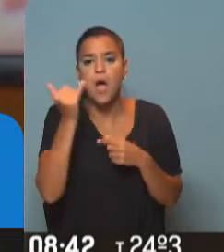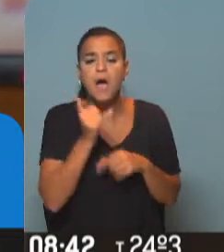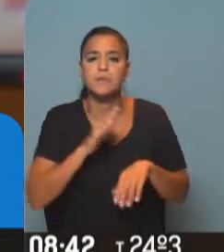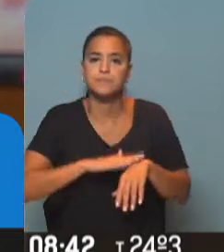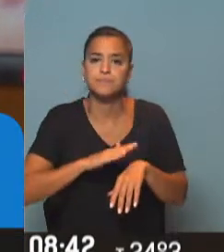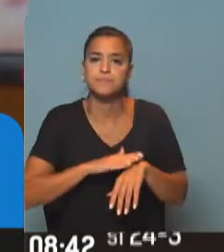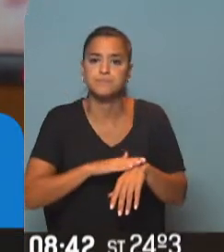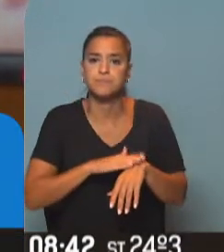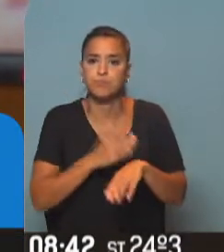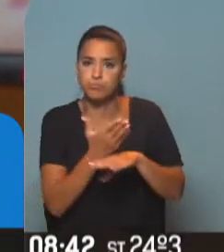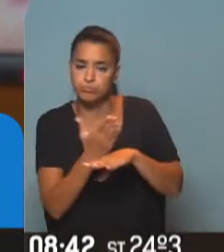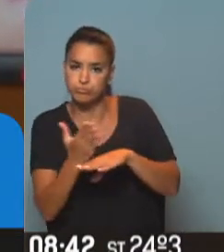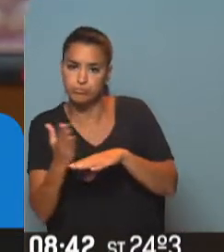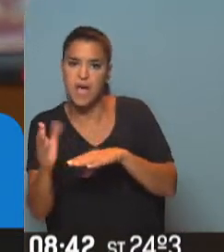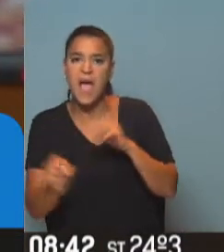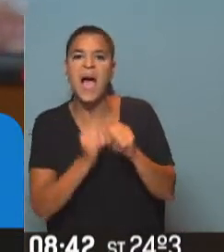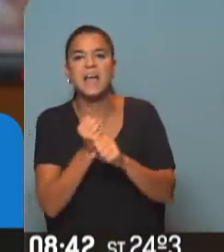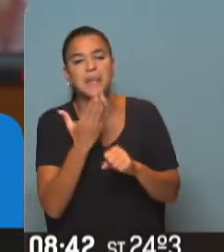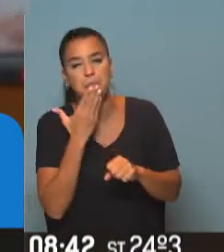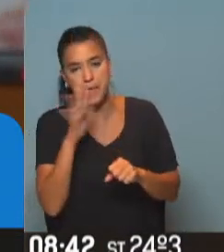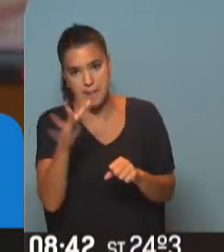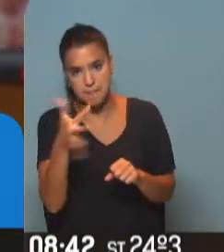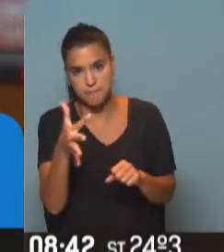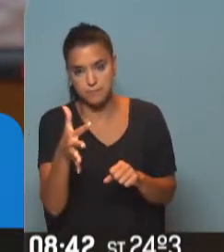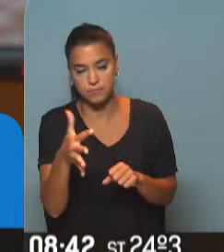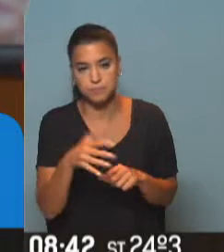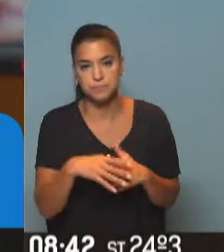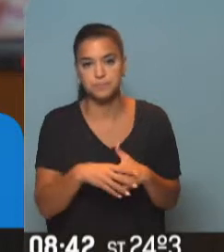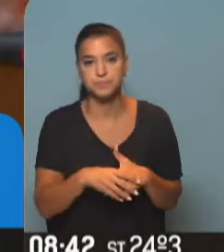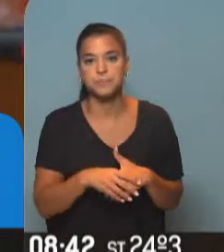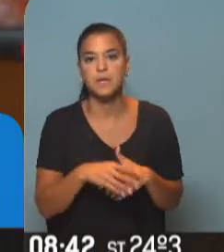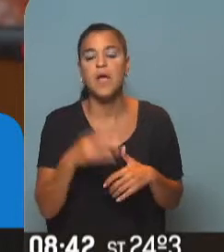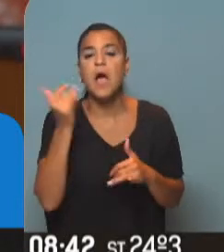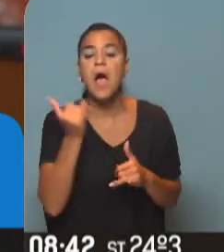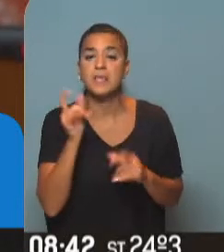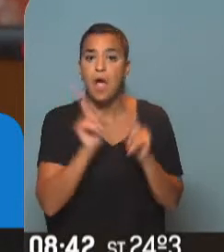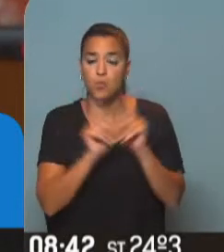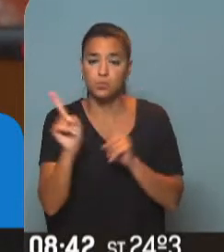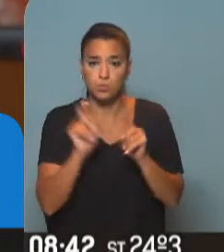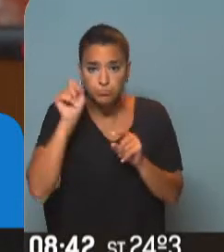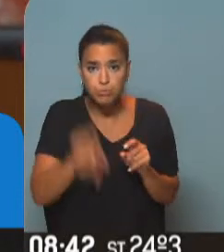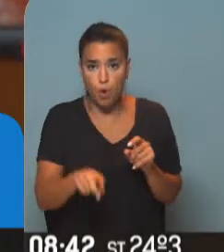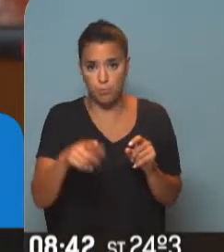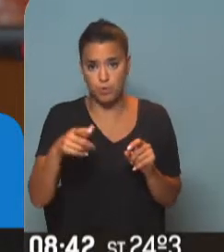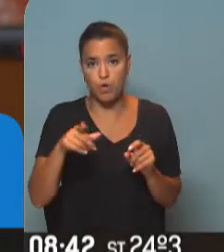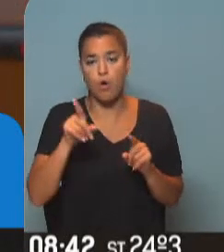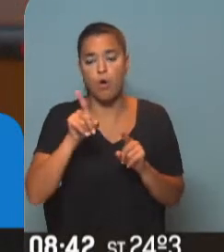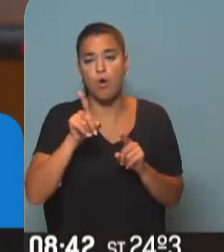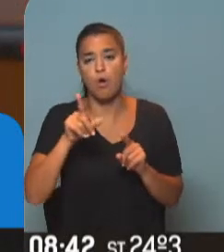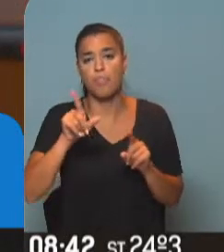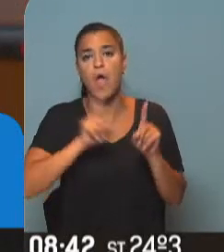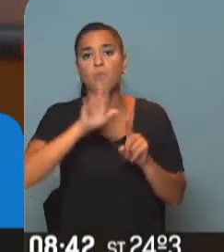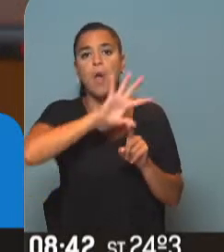para recorrer más generalmente esas tasas hasta abril es donde se observa el número de casos y hay casos autóctonos como ustedes mencionaban en algunas provincias